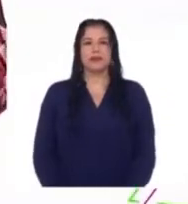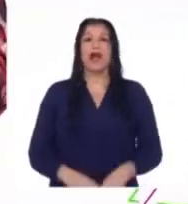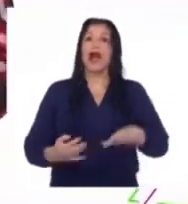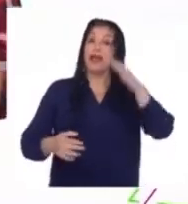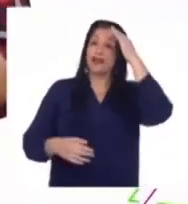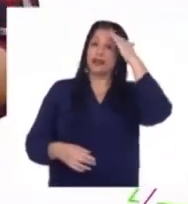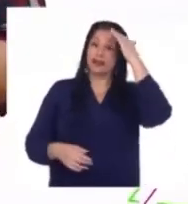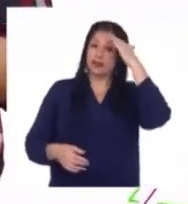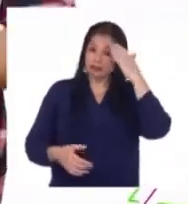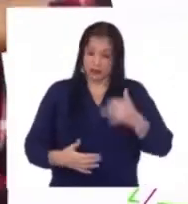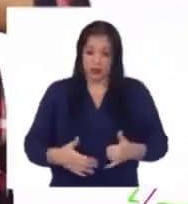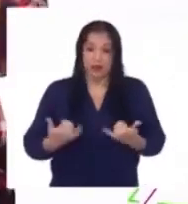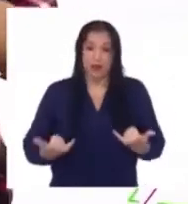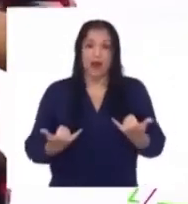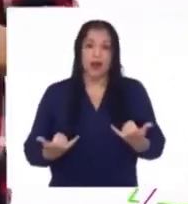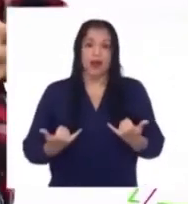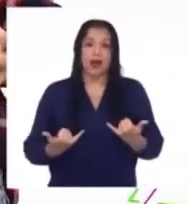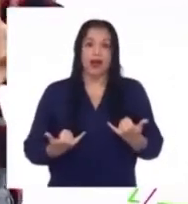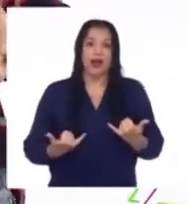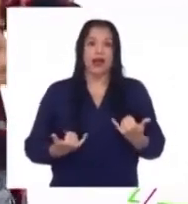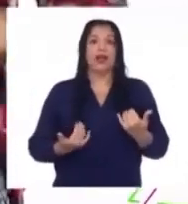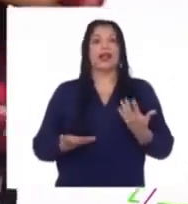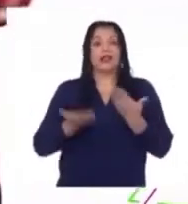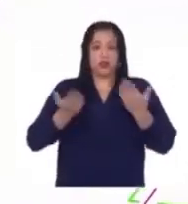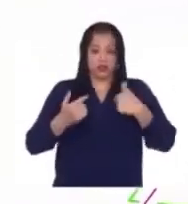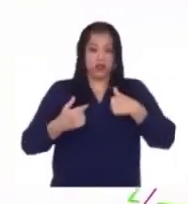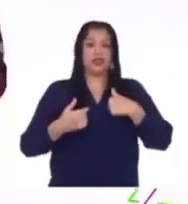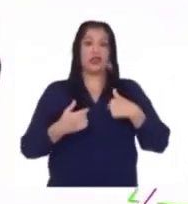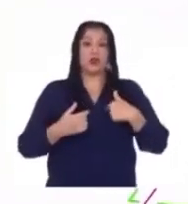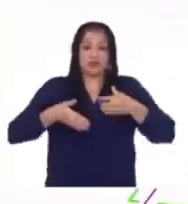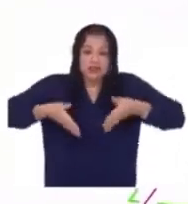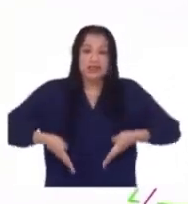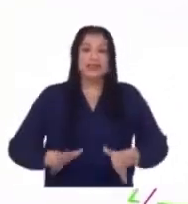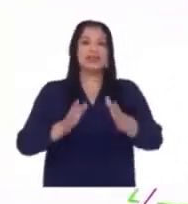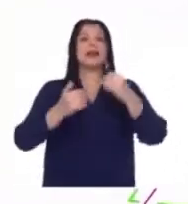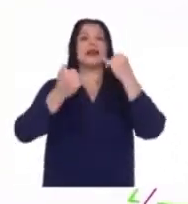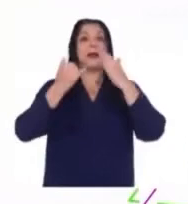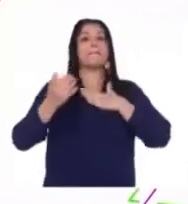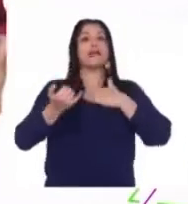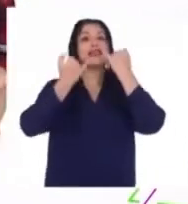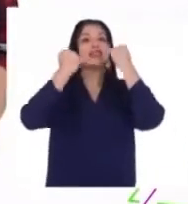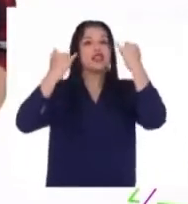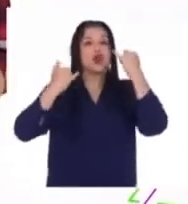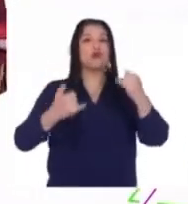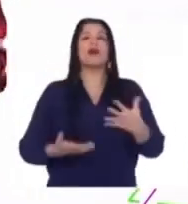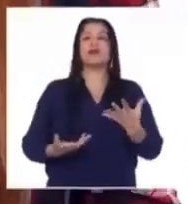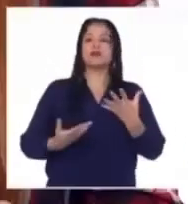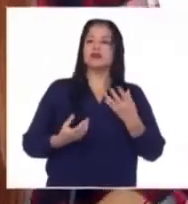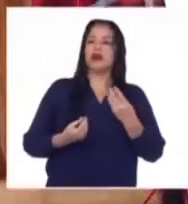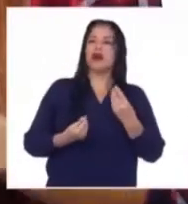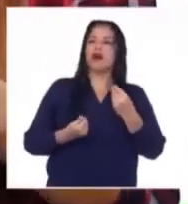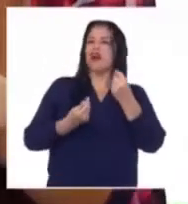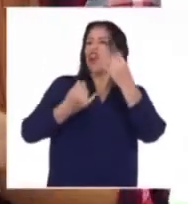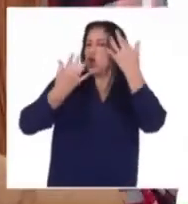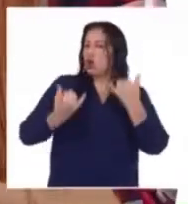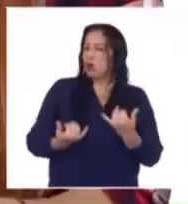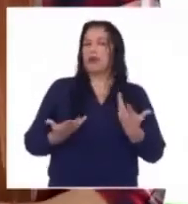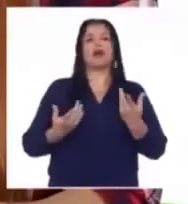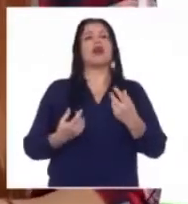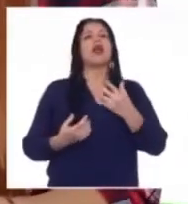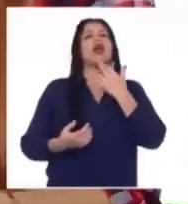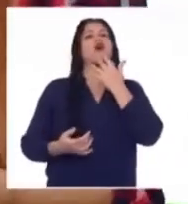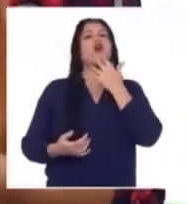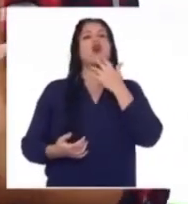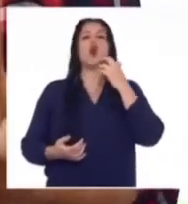Ya sabemos ahora que nuestro lugar de nacimiento, la lengua que hablamos, nuestro nivel económico, nuestro color